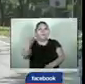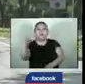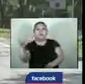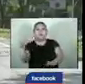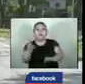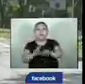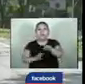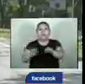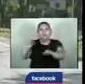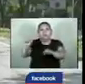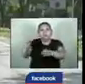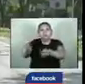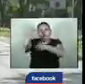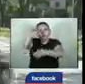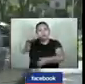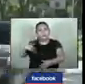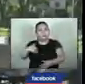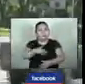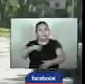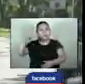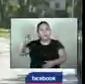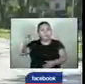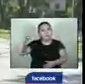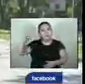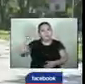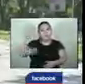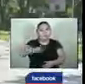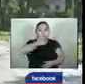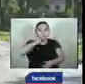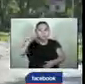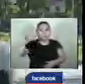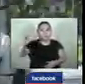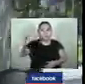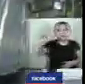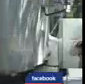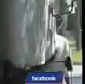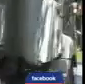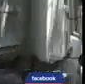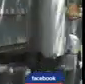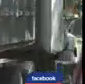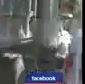por parte de esta cartera de Estado. Néstor Hernández, Noticiero Hecho.